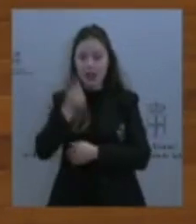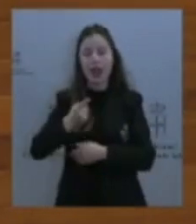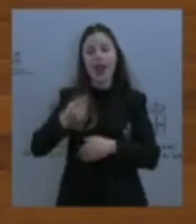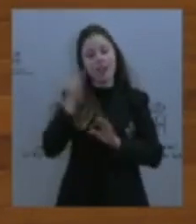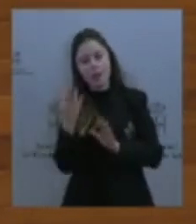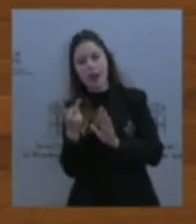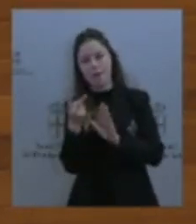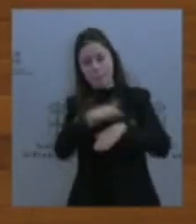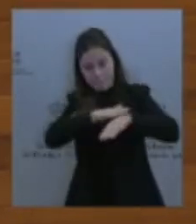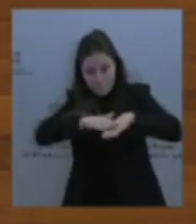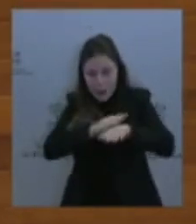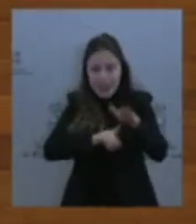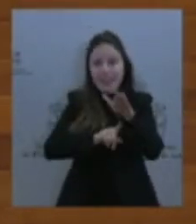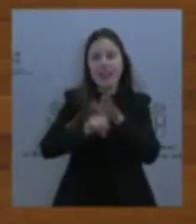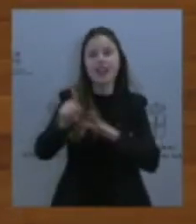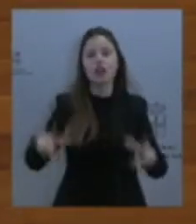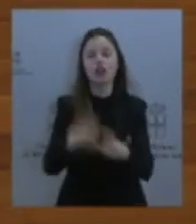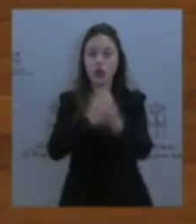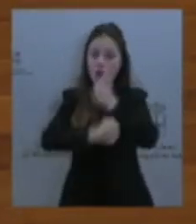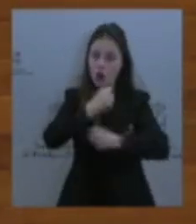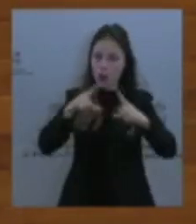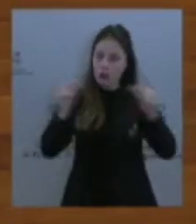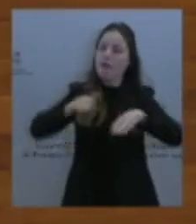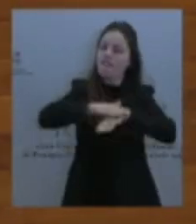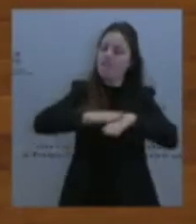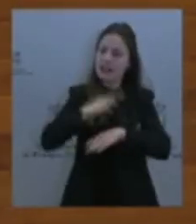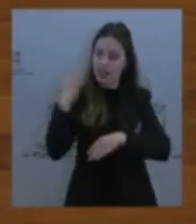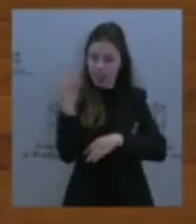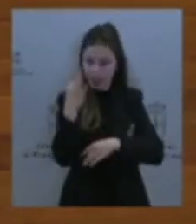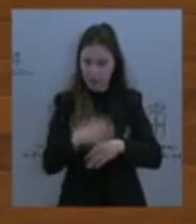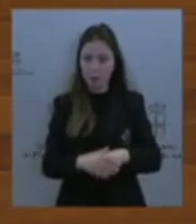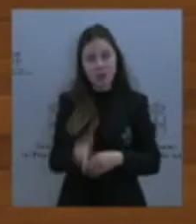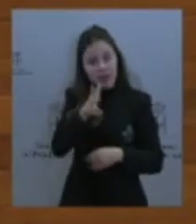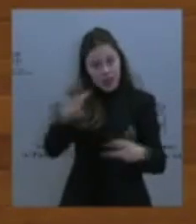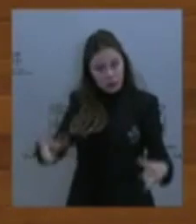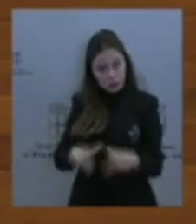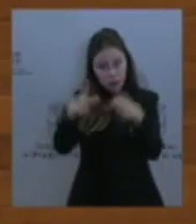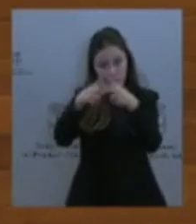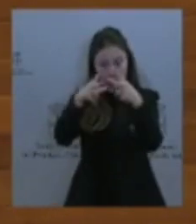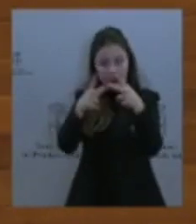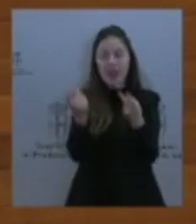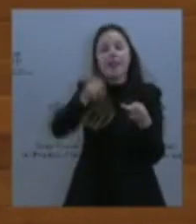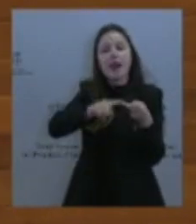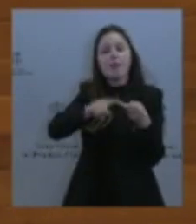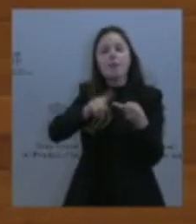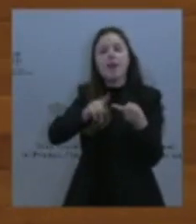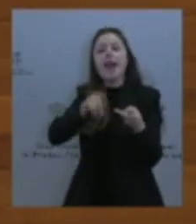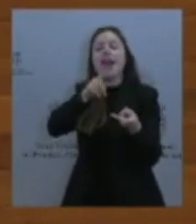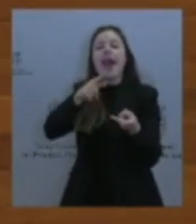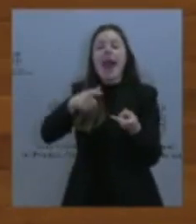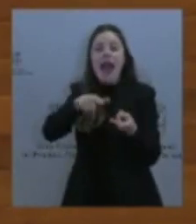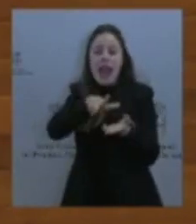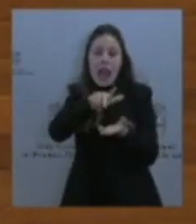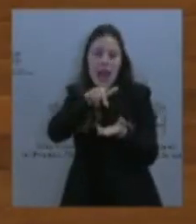de Asturias. Entre talos derechos sociales debe estar la oficialidad de las llenguas propias de Asturias, una de las